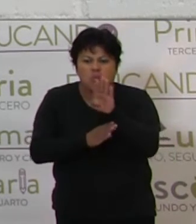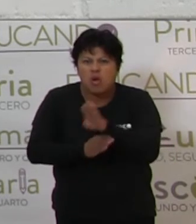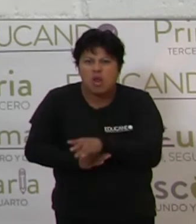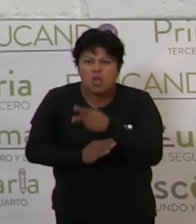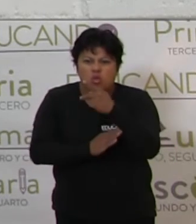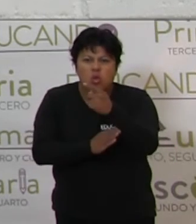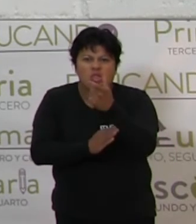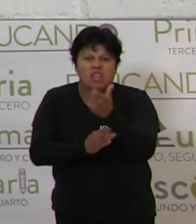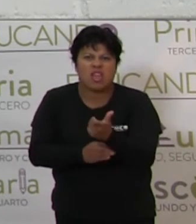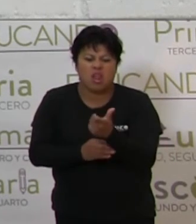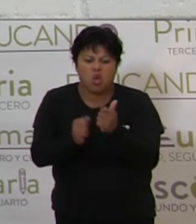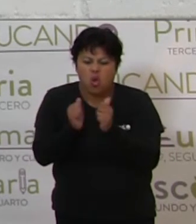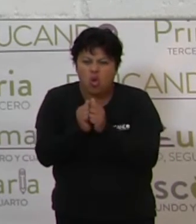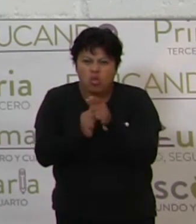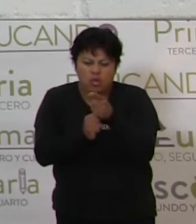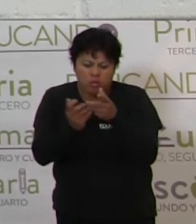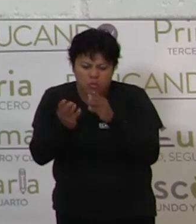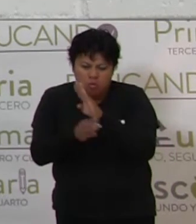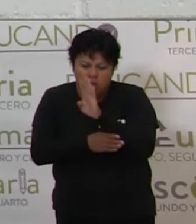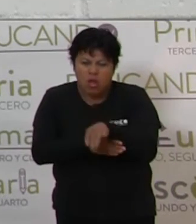muere contigo tu dinero.